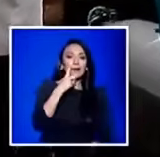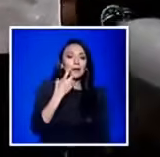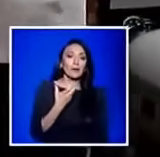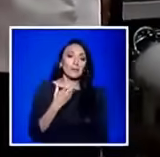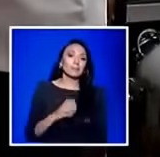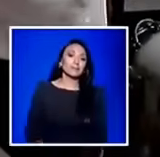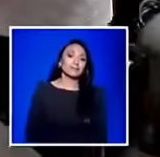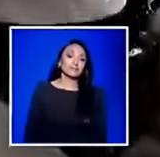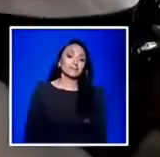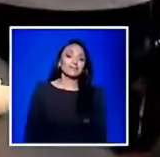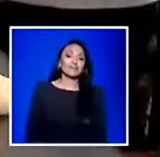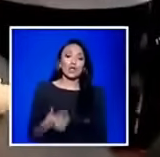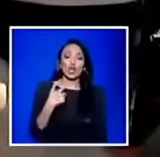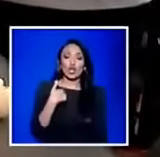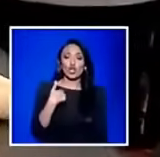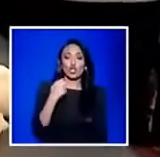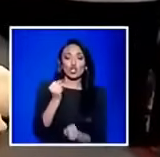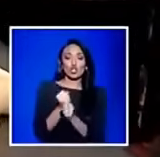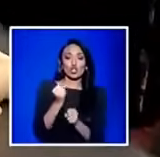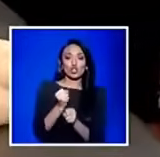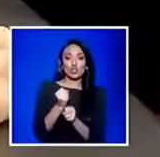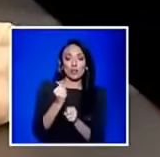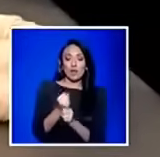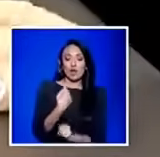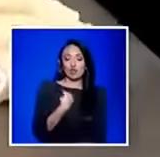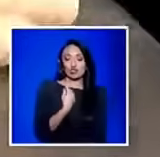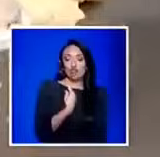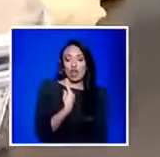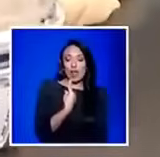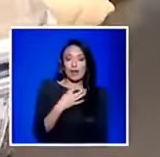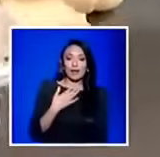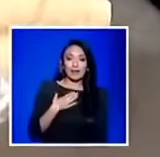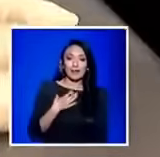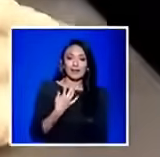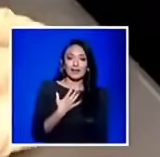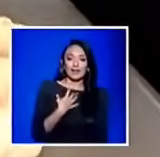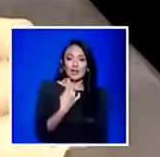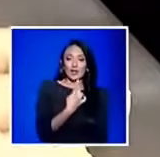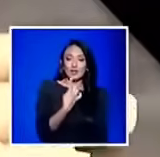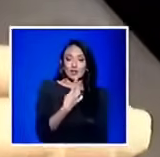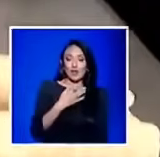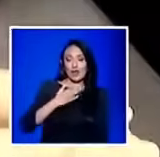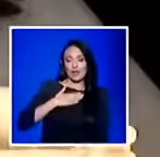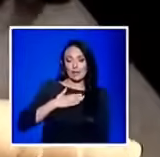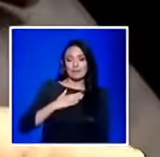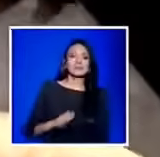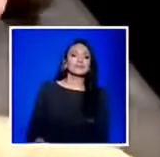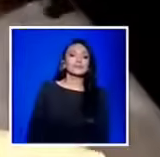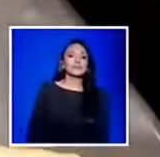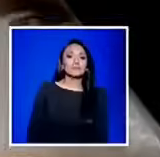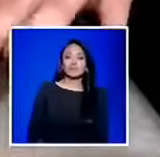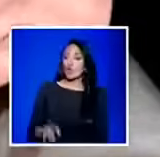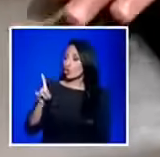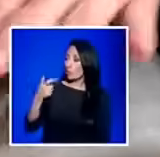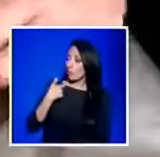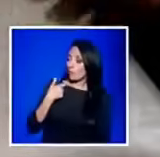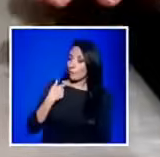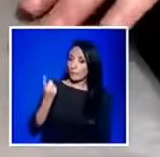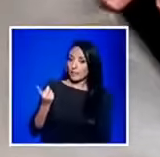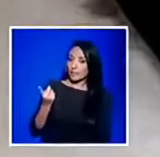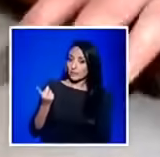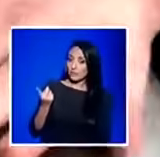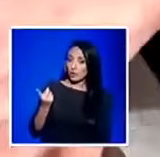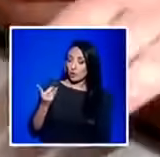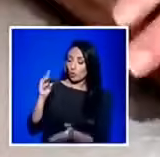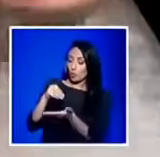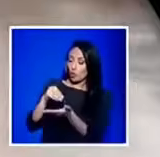Porque sí, yo trabajo, soy la panadera y la pastelera aquí, bueno, la dueña. Qué lindo, qué lindo. Lo pone usted también un